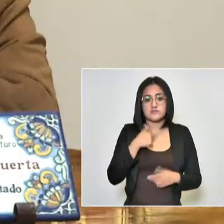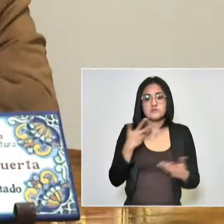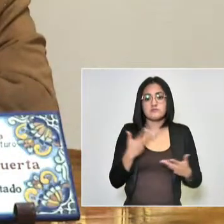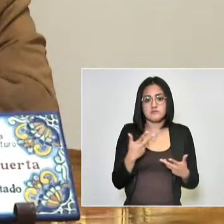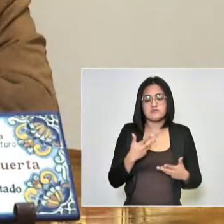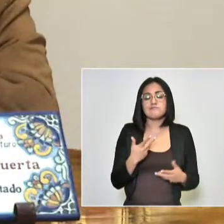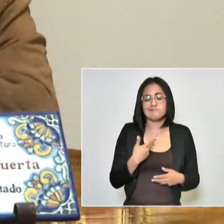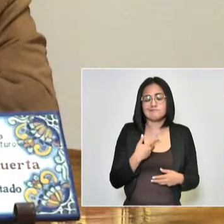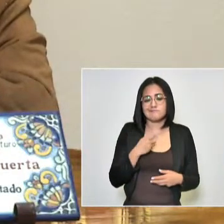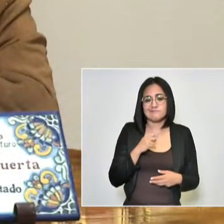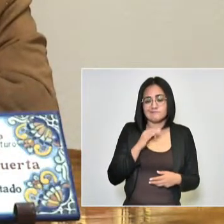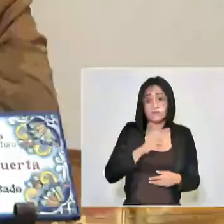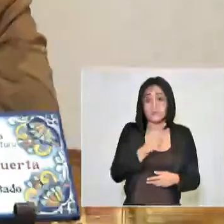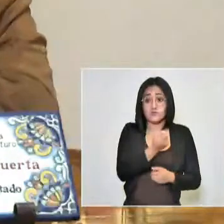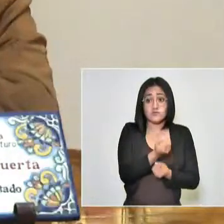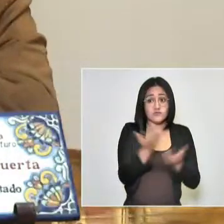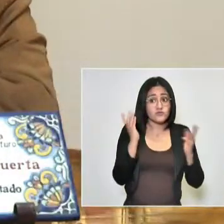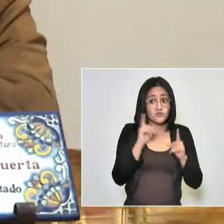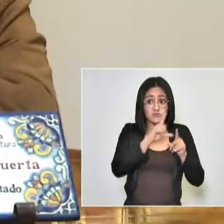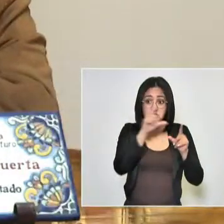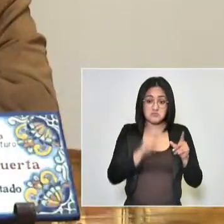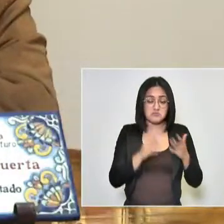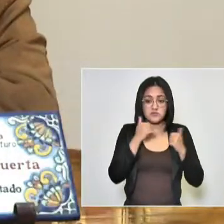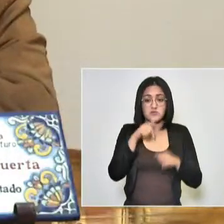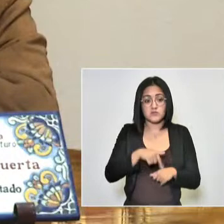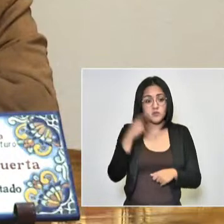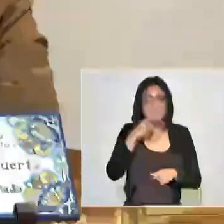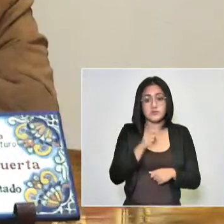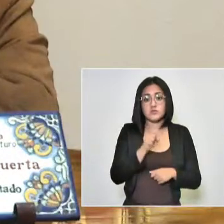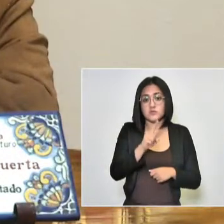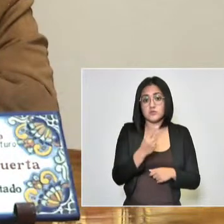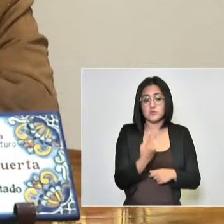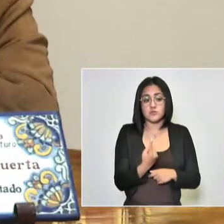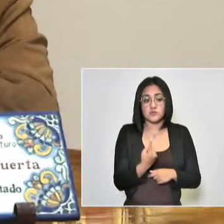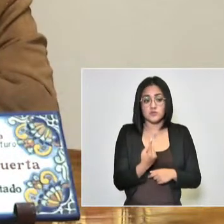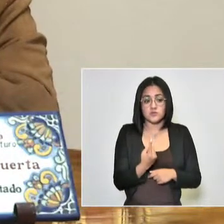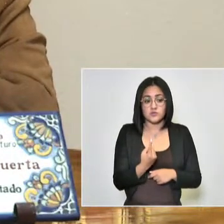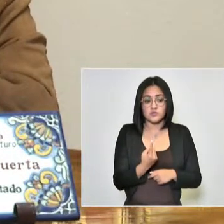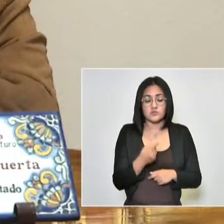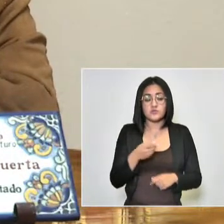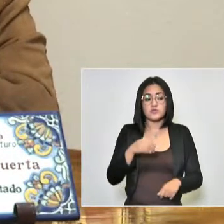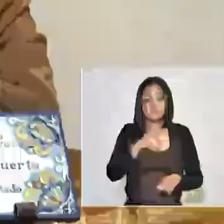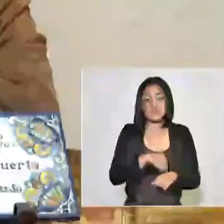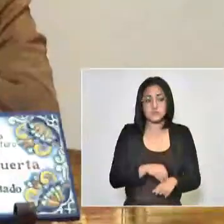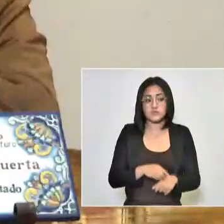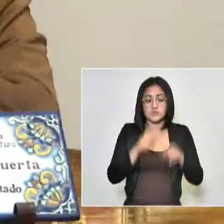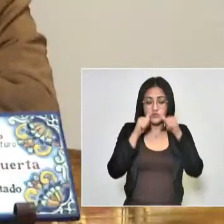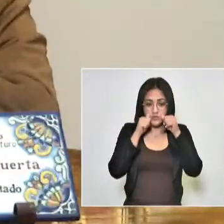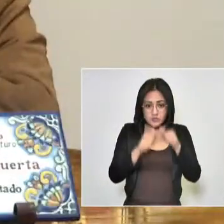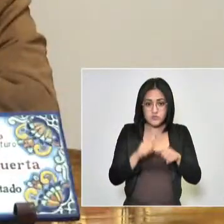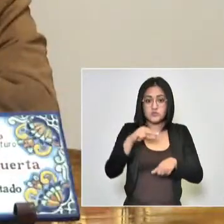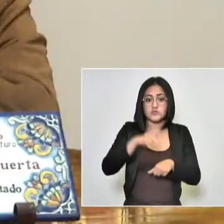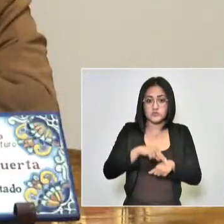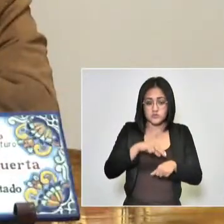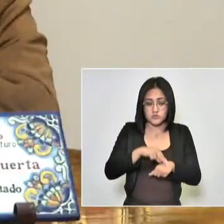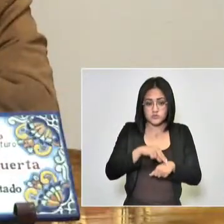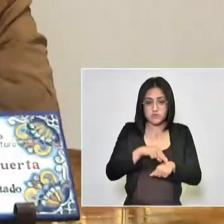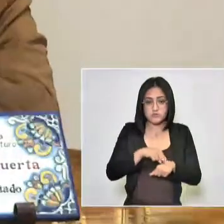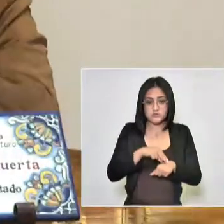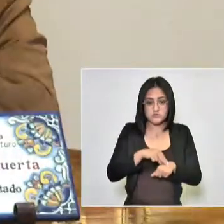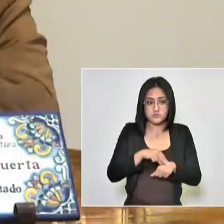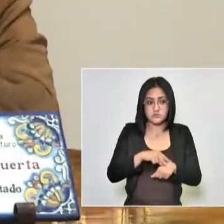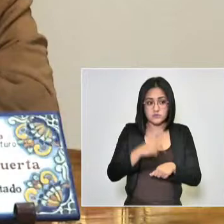nosotros. Un reclusorio COVID con instalaciones de atención médica,